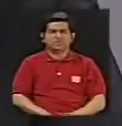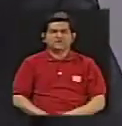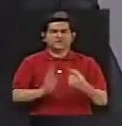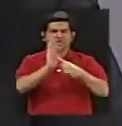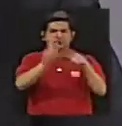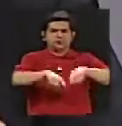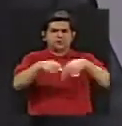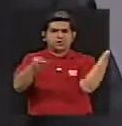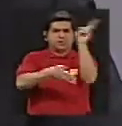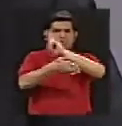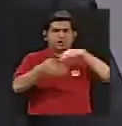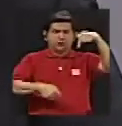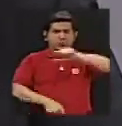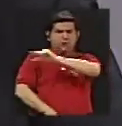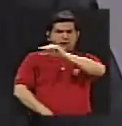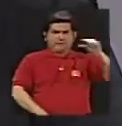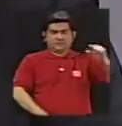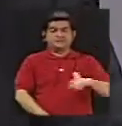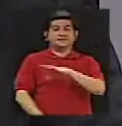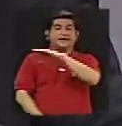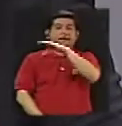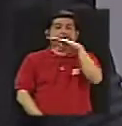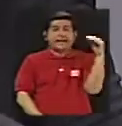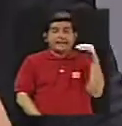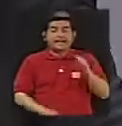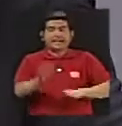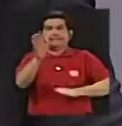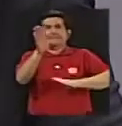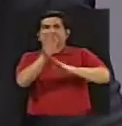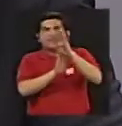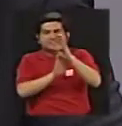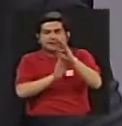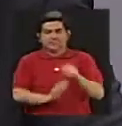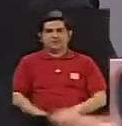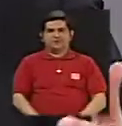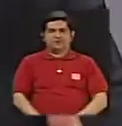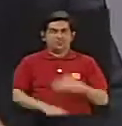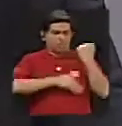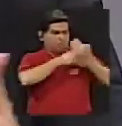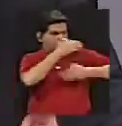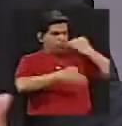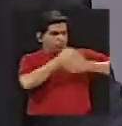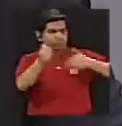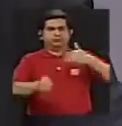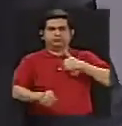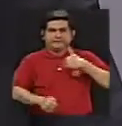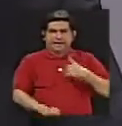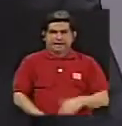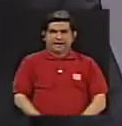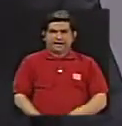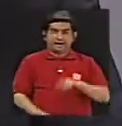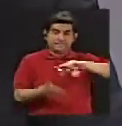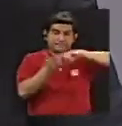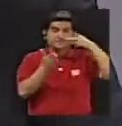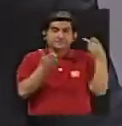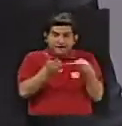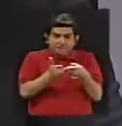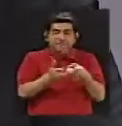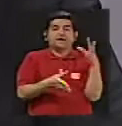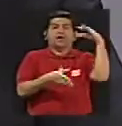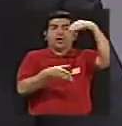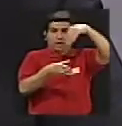Semanario Universidad esta semana y el desarrollo, la evolución que ha tenido esto, que implicó también o